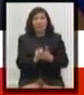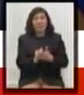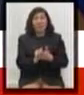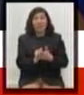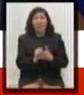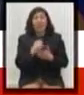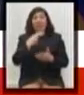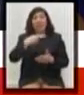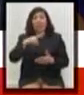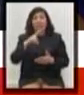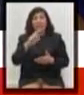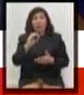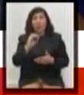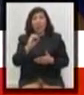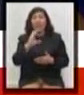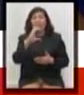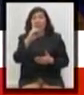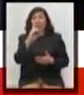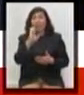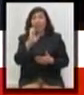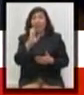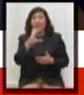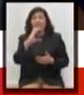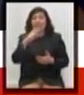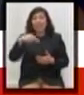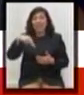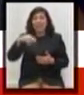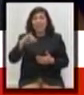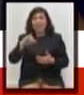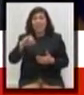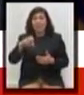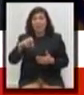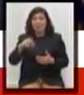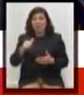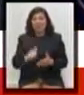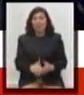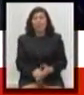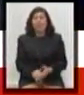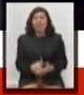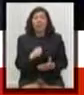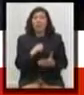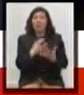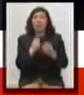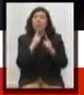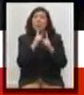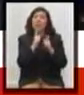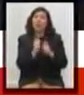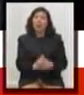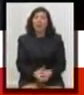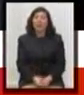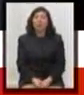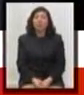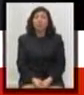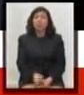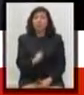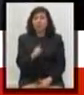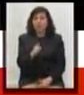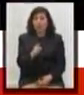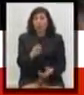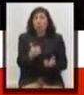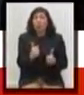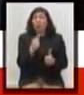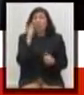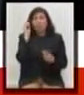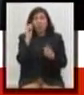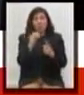CENEPA, del Cercado de Lima. Mi nombre es Sandra Angélica Jiménez Prado y yo le quería hacer las siguientes preguntas. Usted, ¿cuál